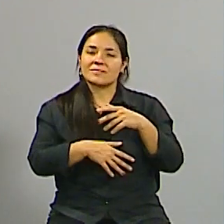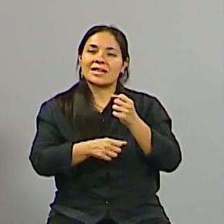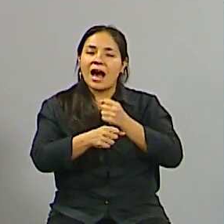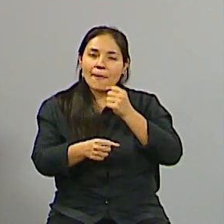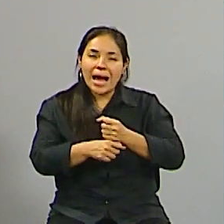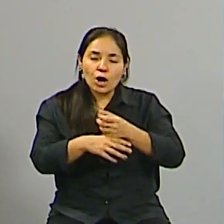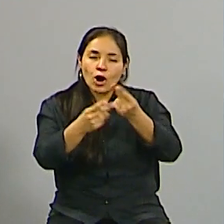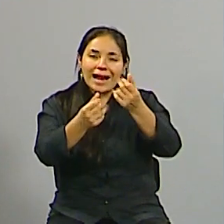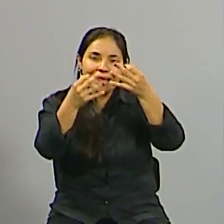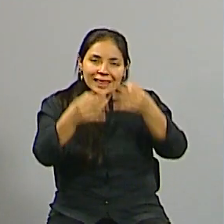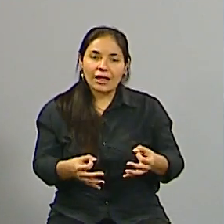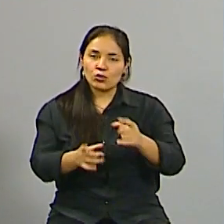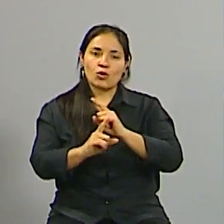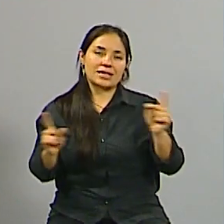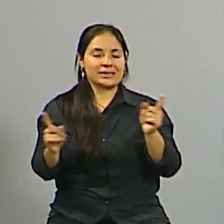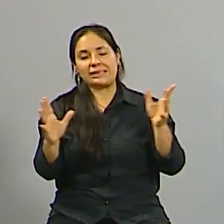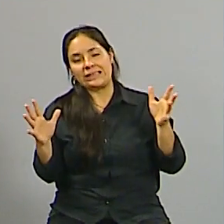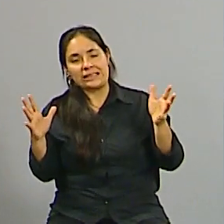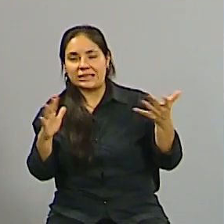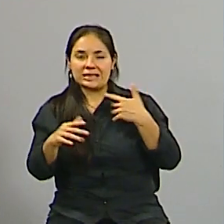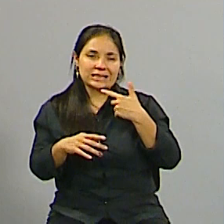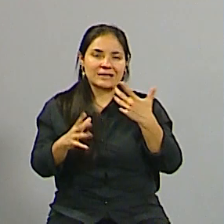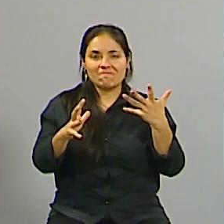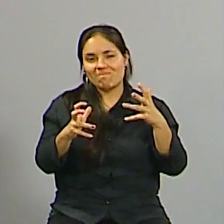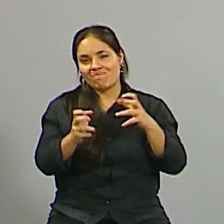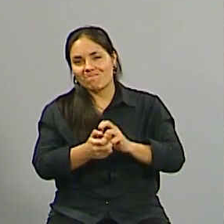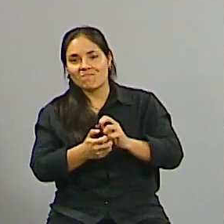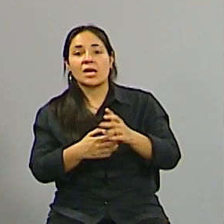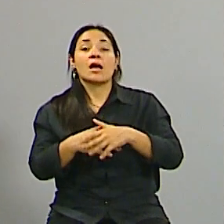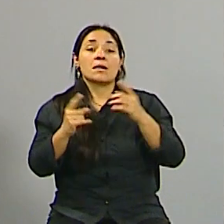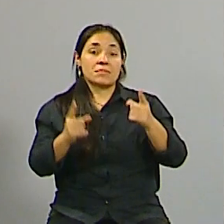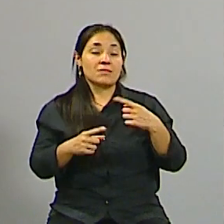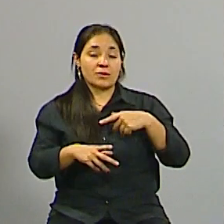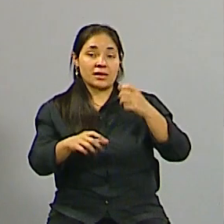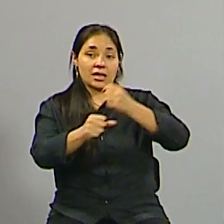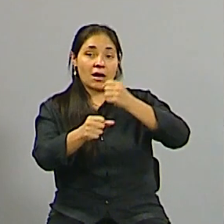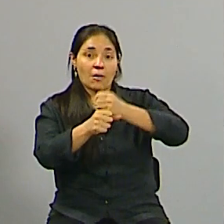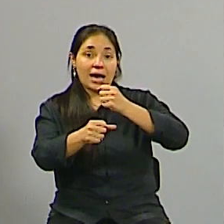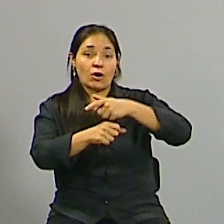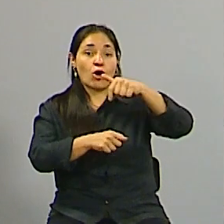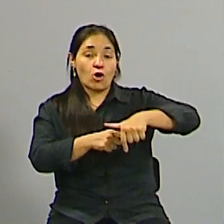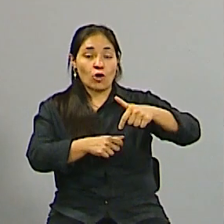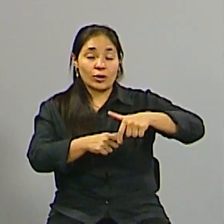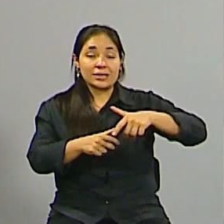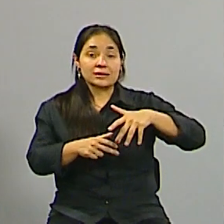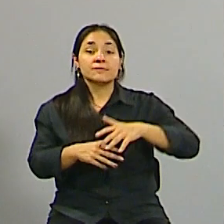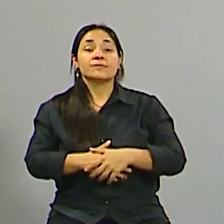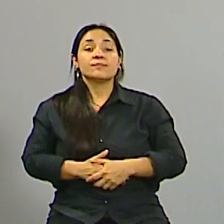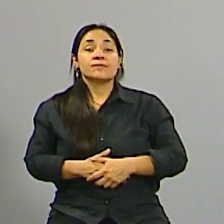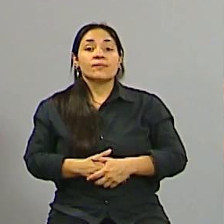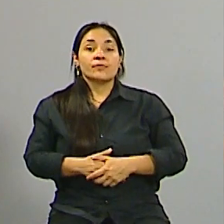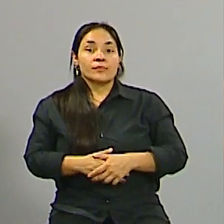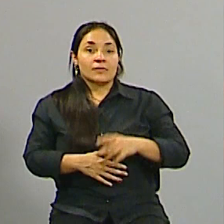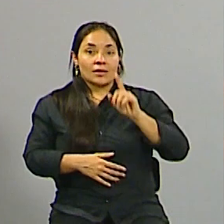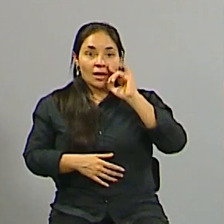precariedad. Sí. Entonces, para resumir, si vos ves la foto del mercado de trabajo hoy, tenés